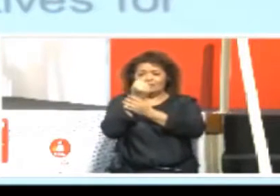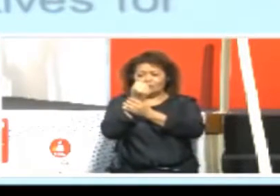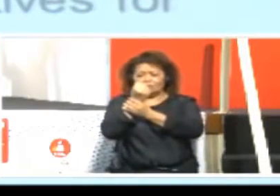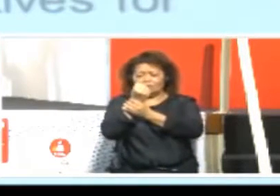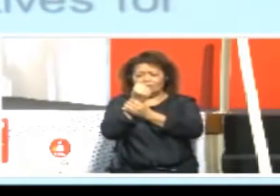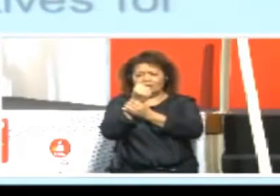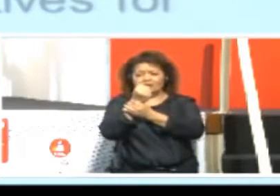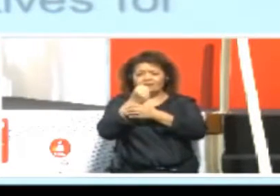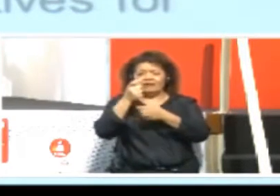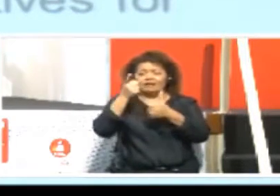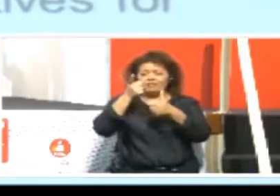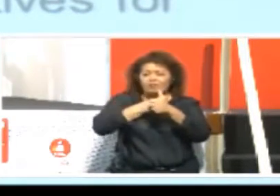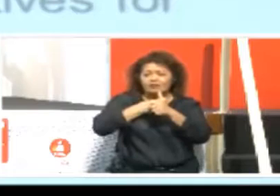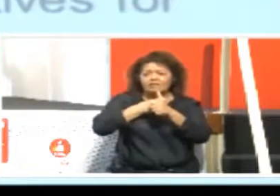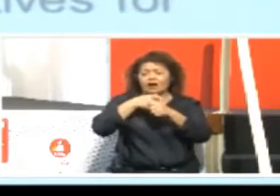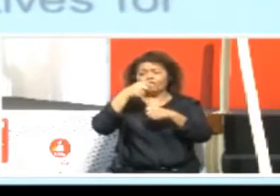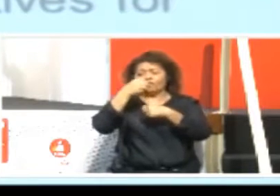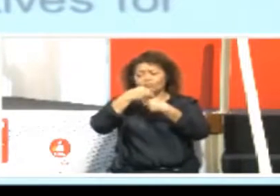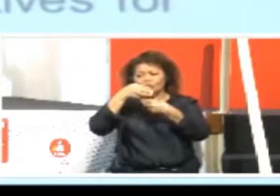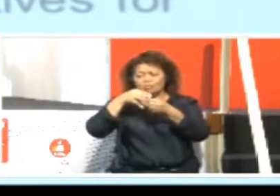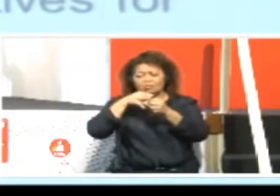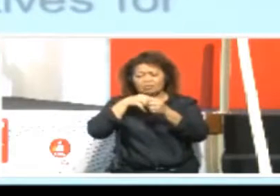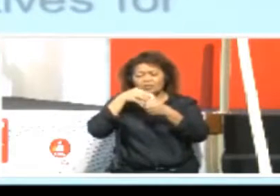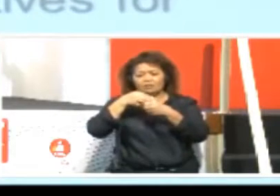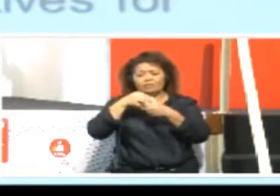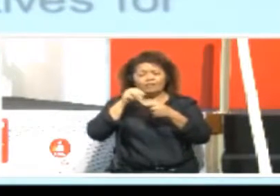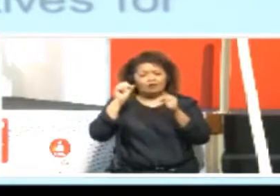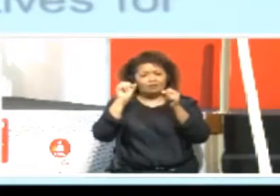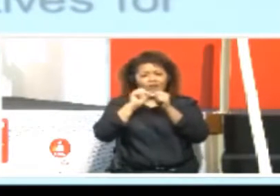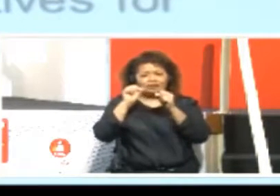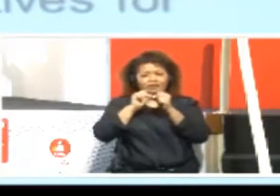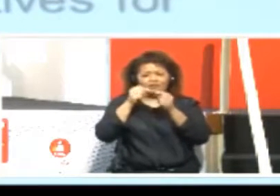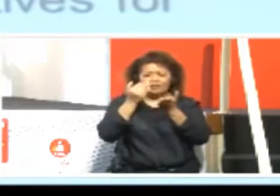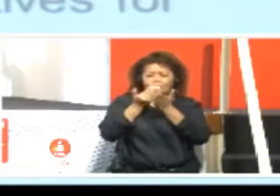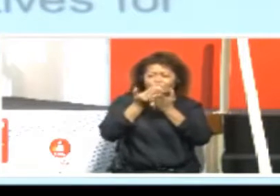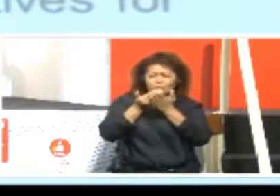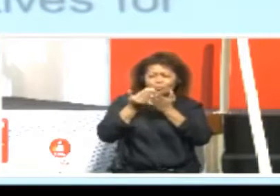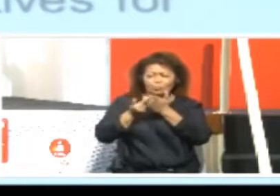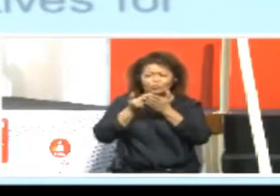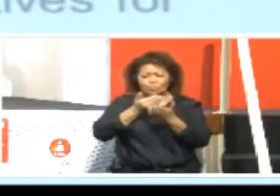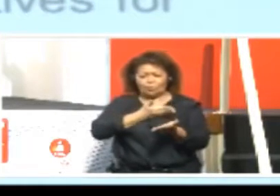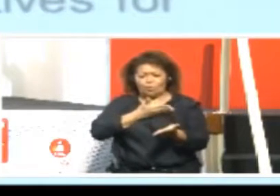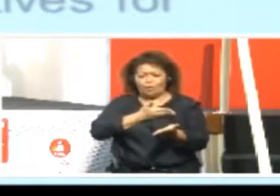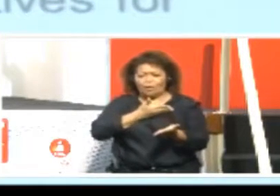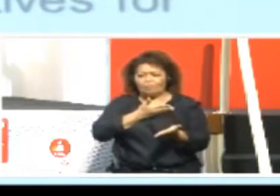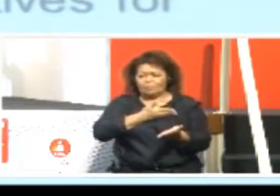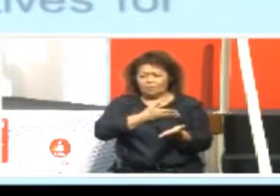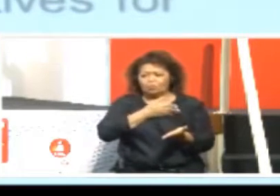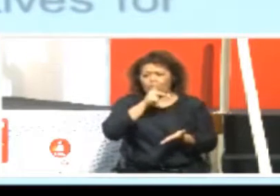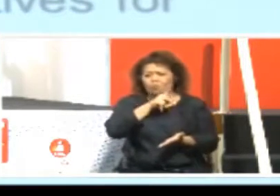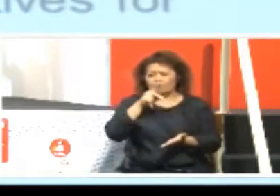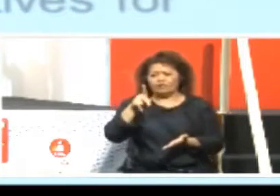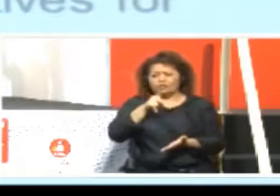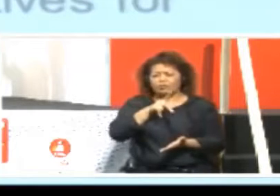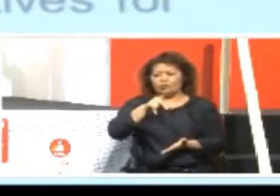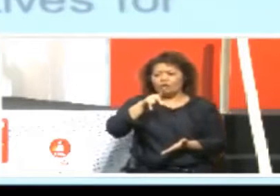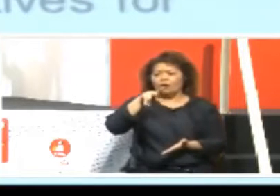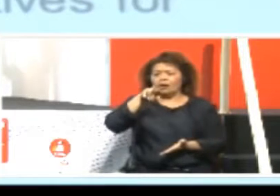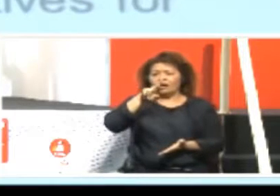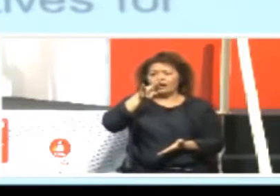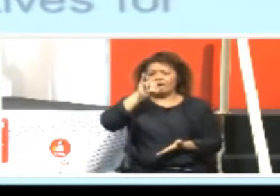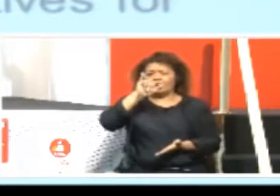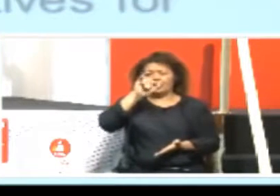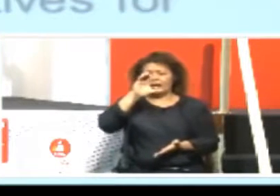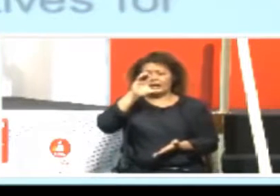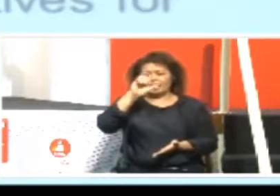por cierto, este estudio lo he hecho con un compatriota de ustedes, el profesor Ricardo Gómez, quien está aquí presente de la Universidad de